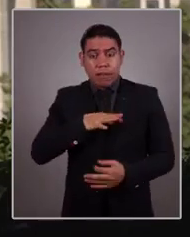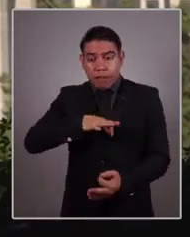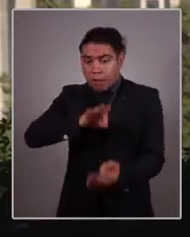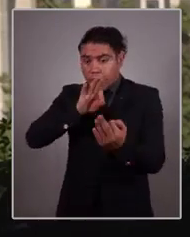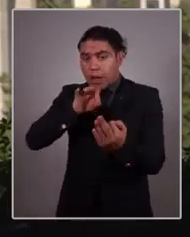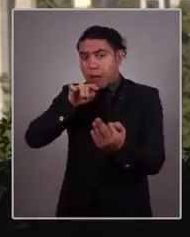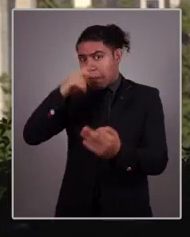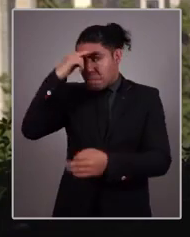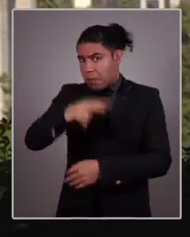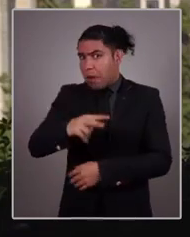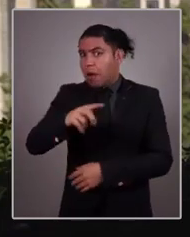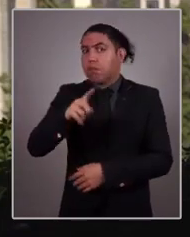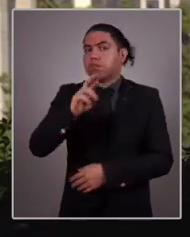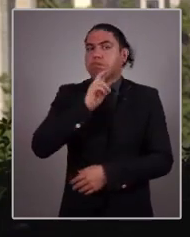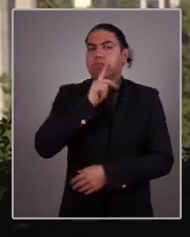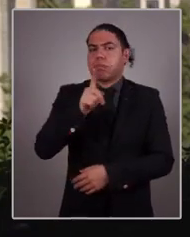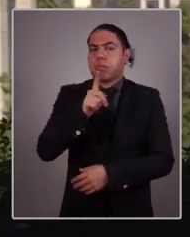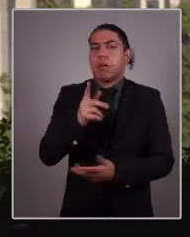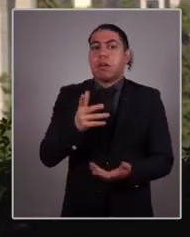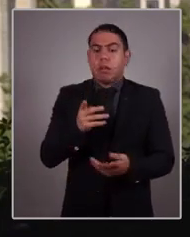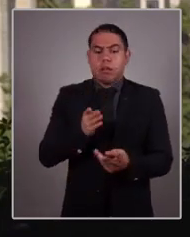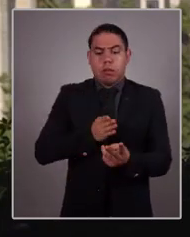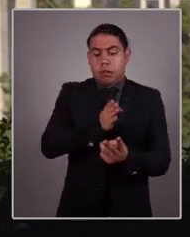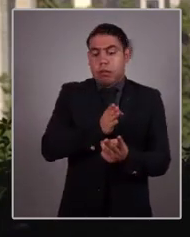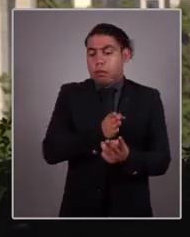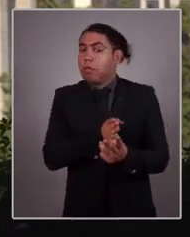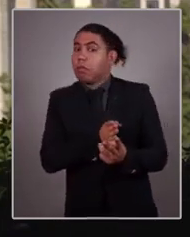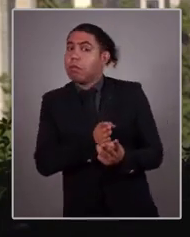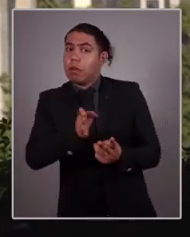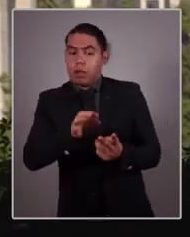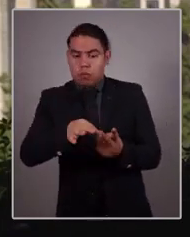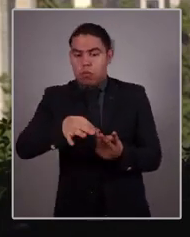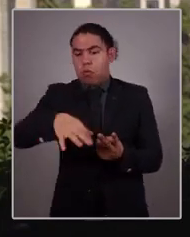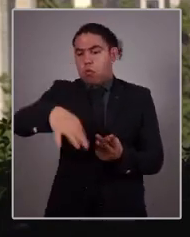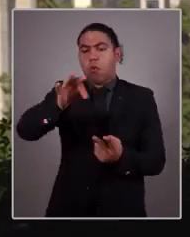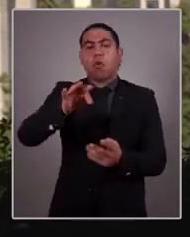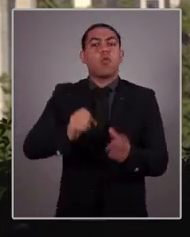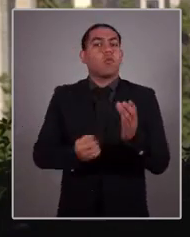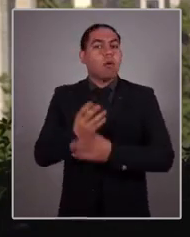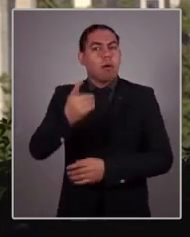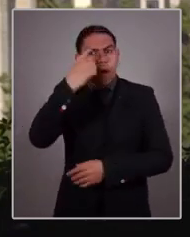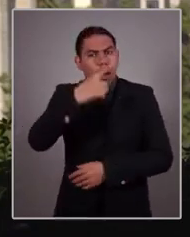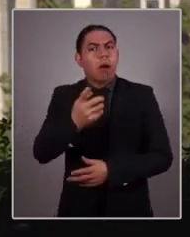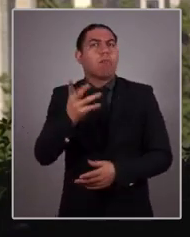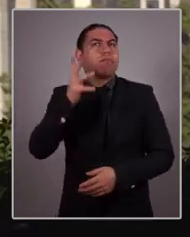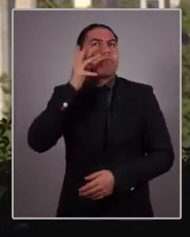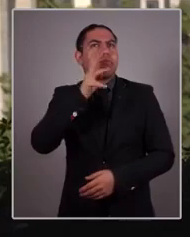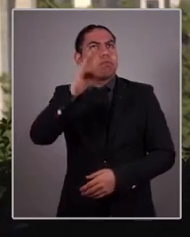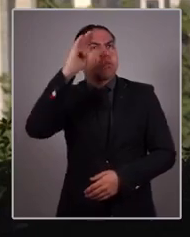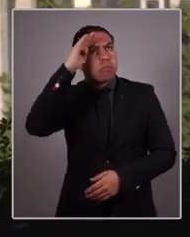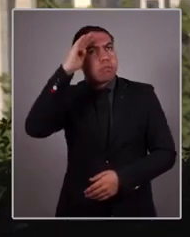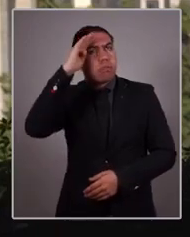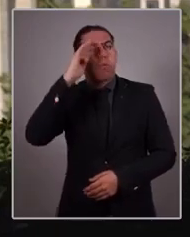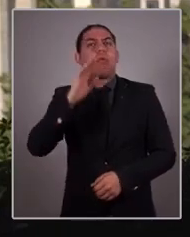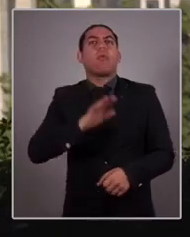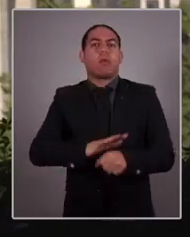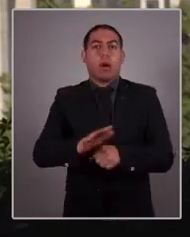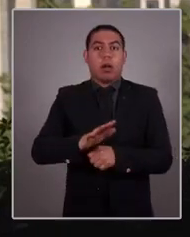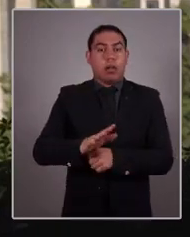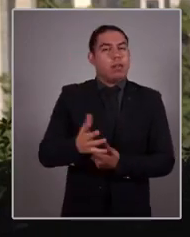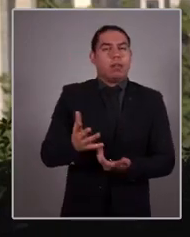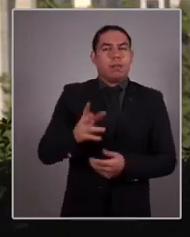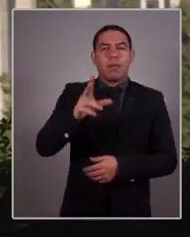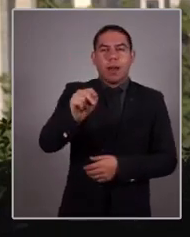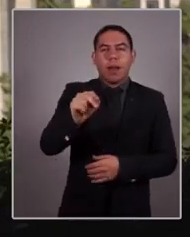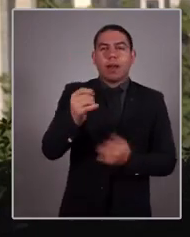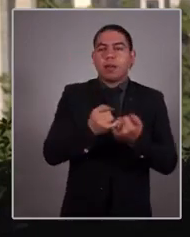a México una nueva alternativa. Esa alternativa es la evolución mexicana, una manera de pensar el futuro de México. Y no, no se trata